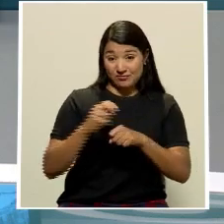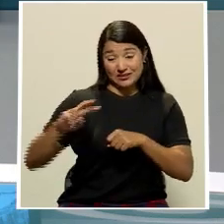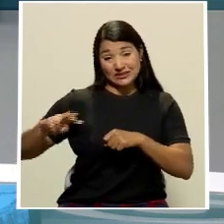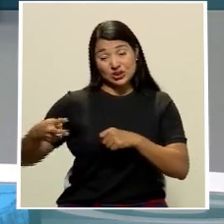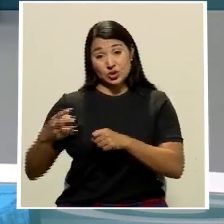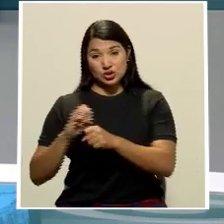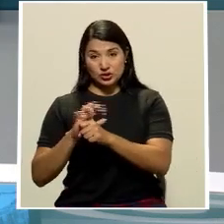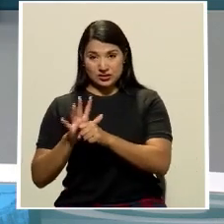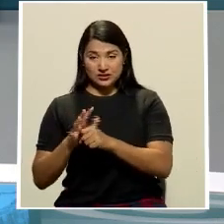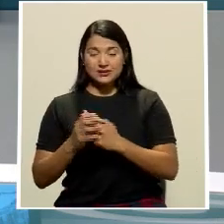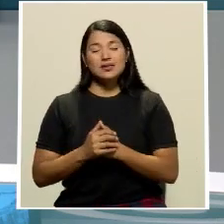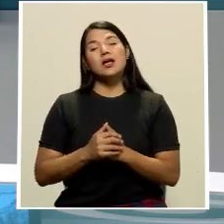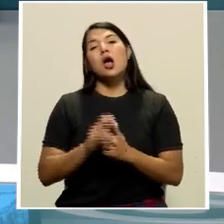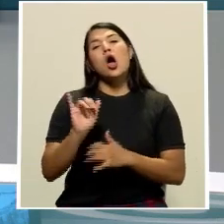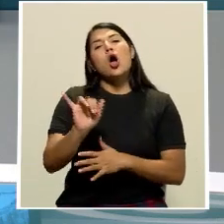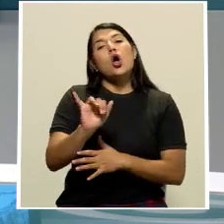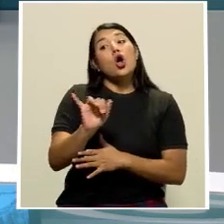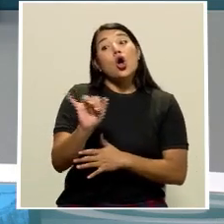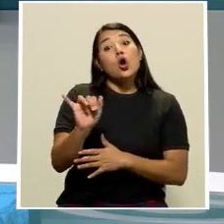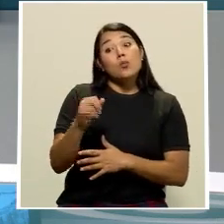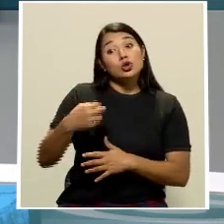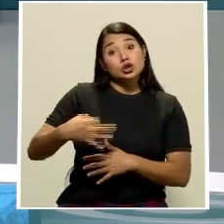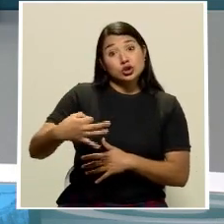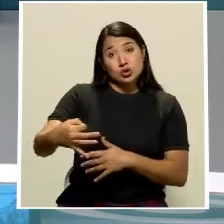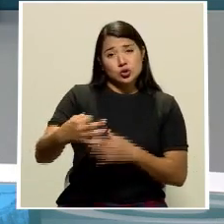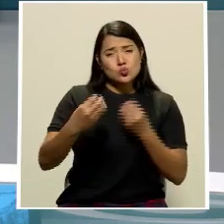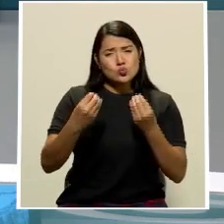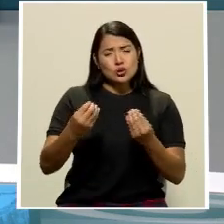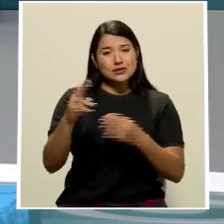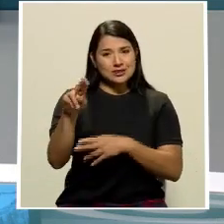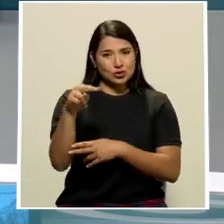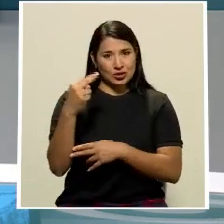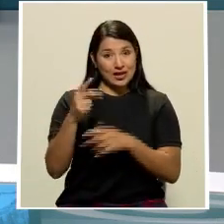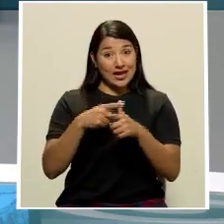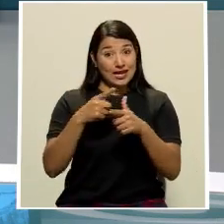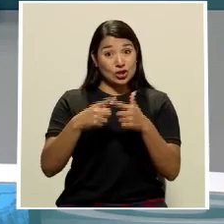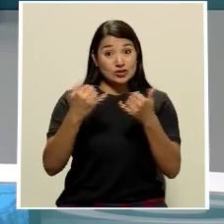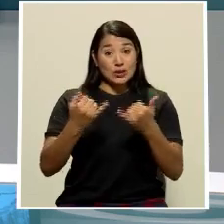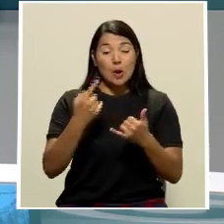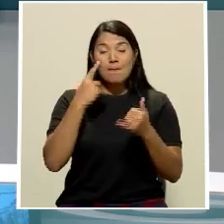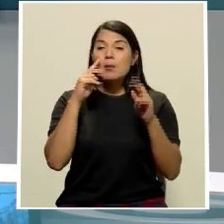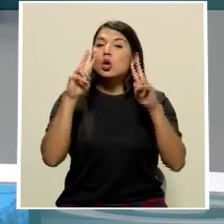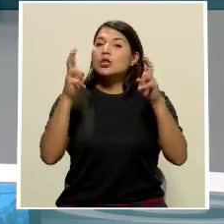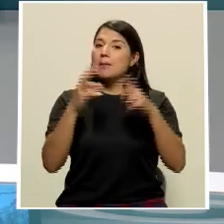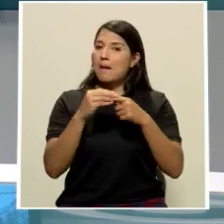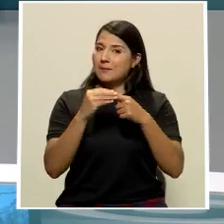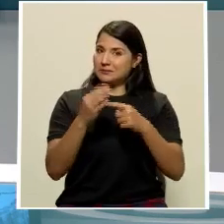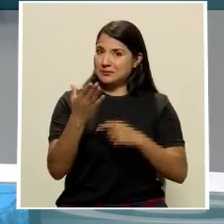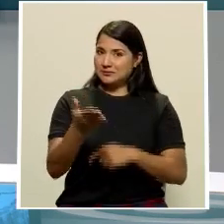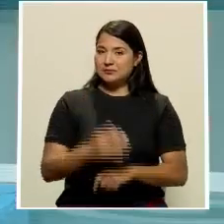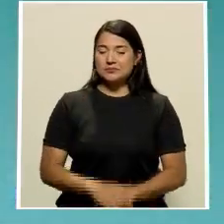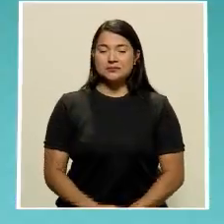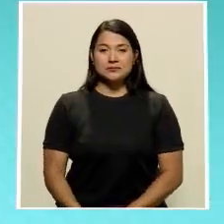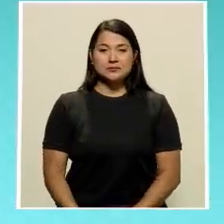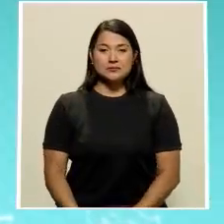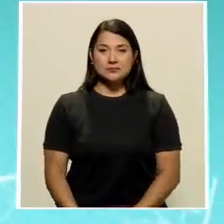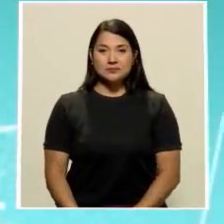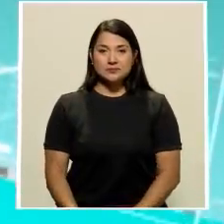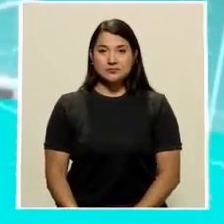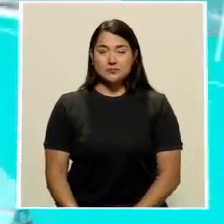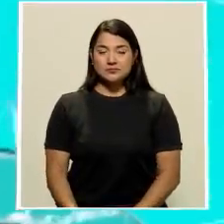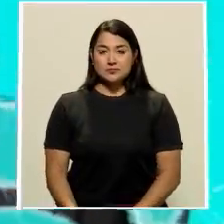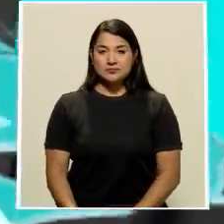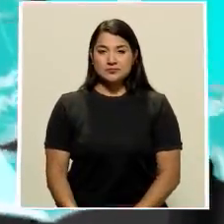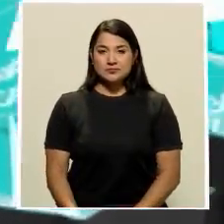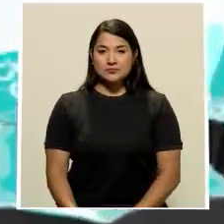la agenda noticiosa es intensa, así que vayamos a ver nuestros titulares. Adelante.